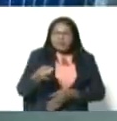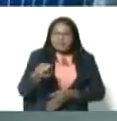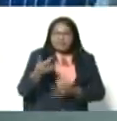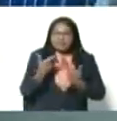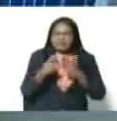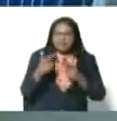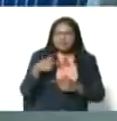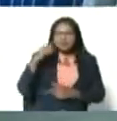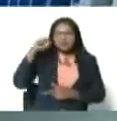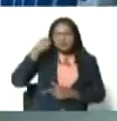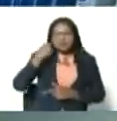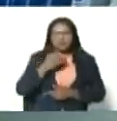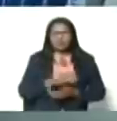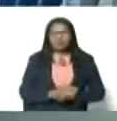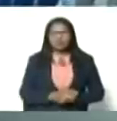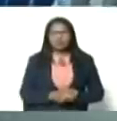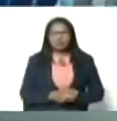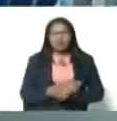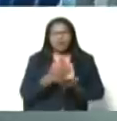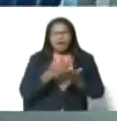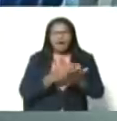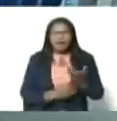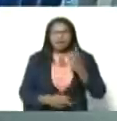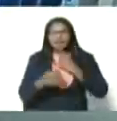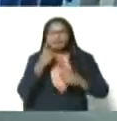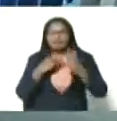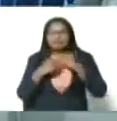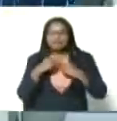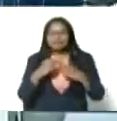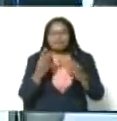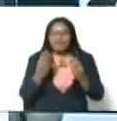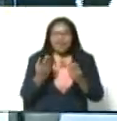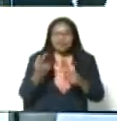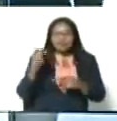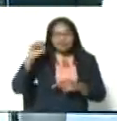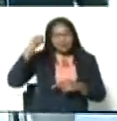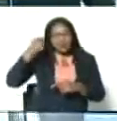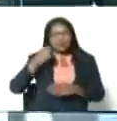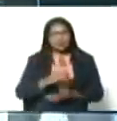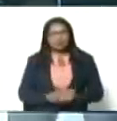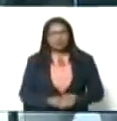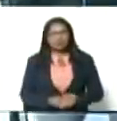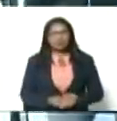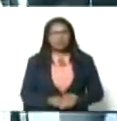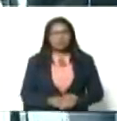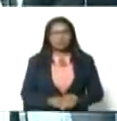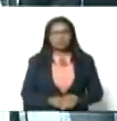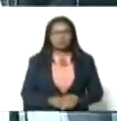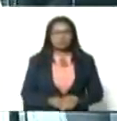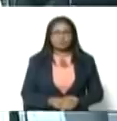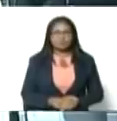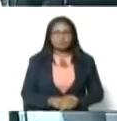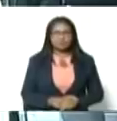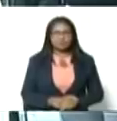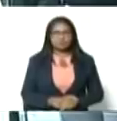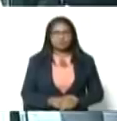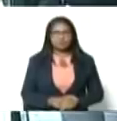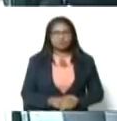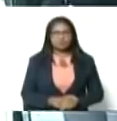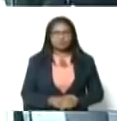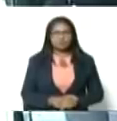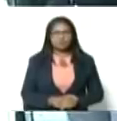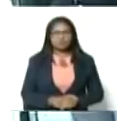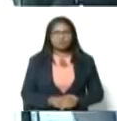libre. El ticket abono, compadre, y con eso pasábamos, multiabono. Bueno, por acá tenemos lo que es la